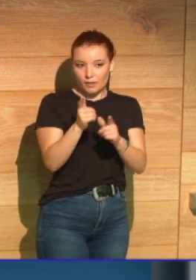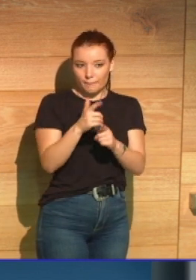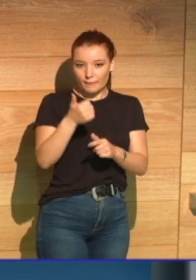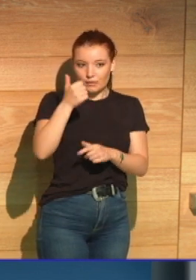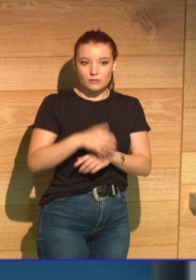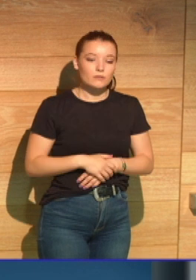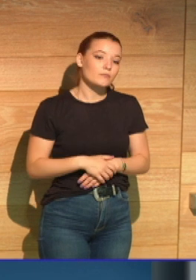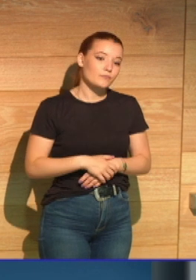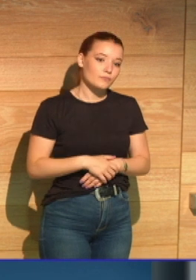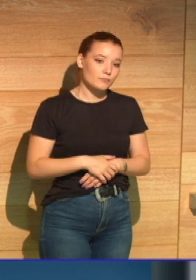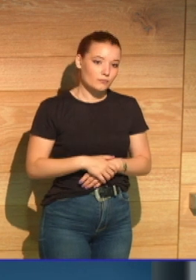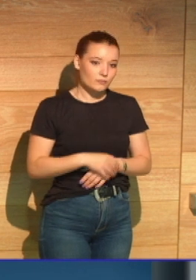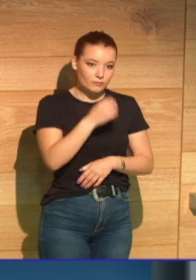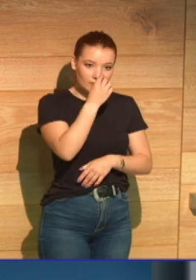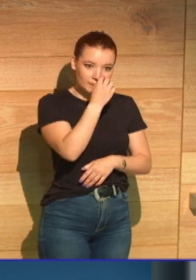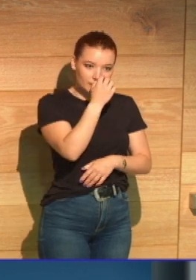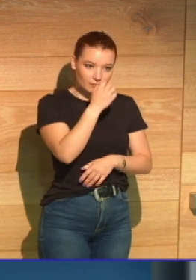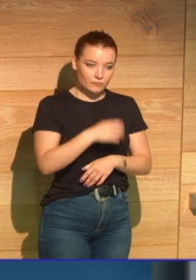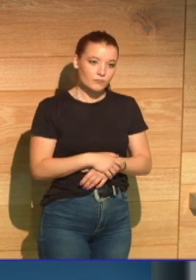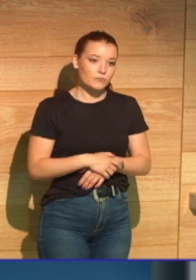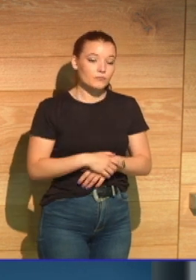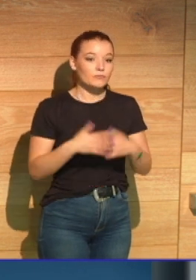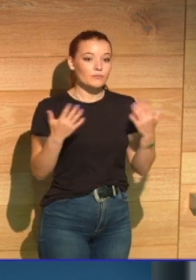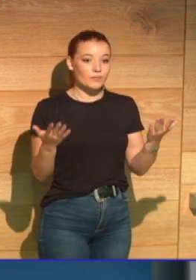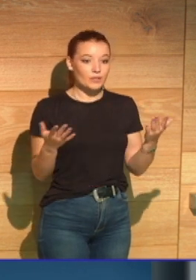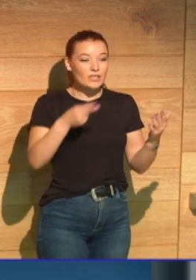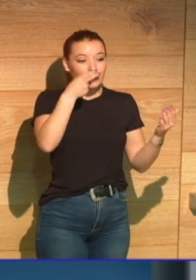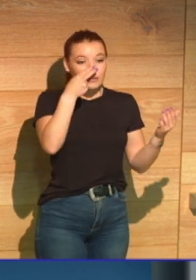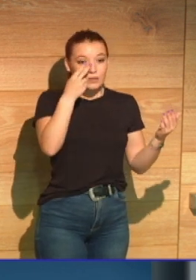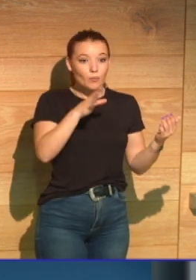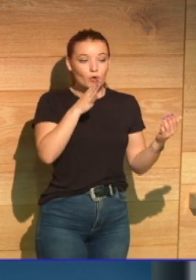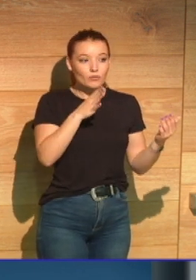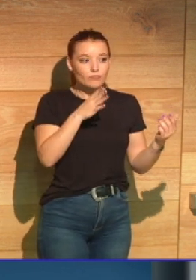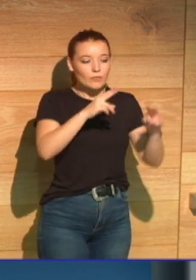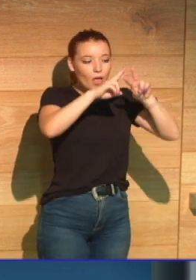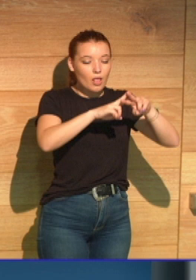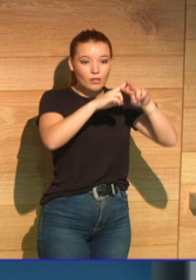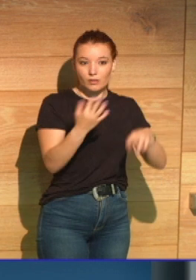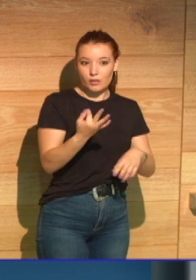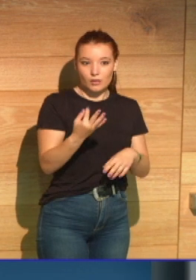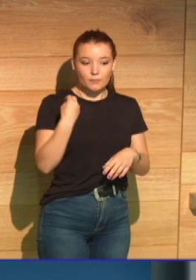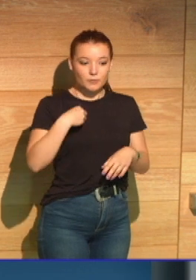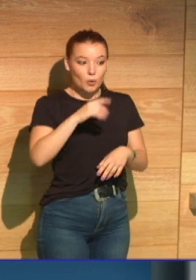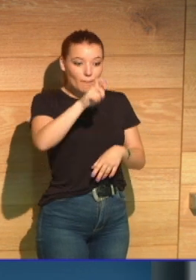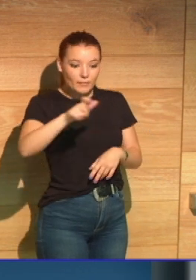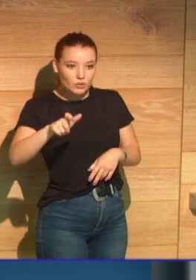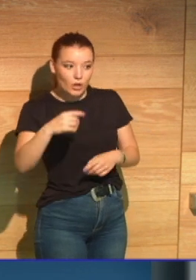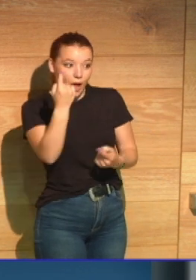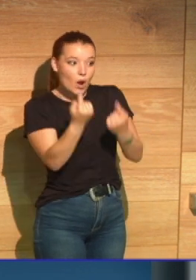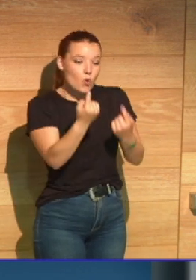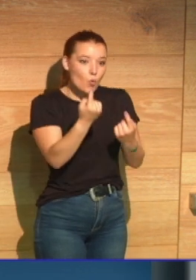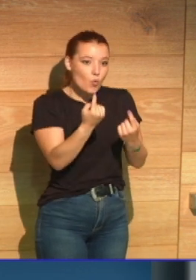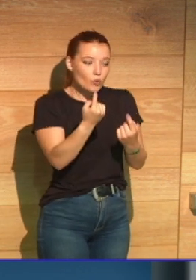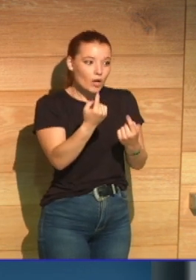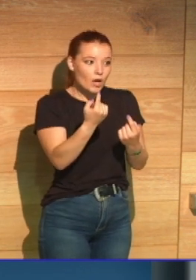esta persona dueña de la cuenta en Twitter, y que es interesante porque analiza cómo es que hay personas mucho más virales de lo que